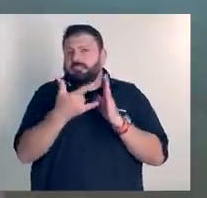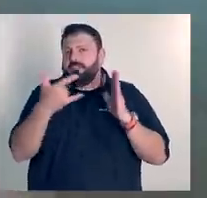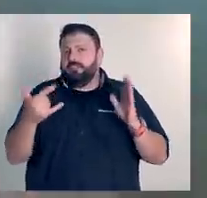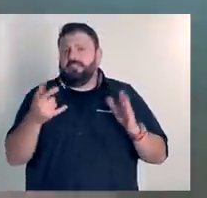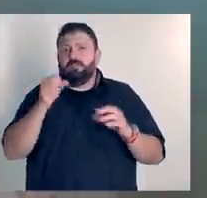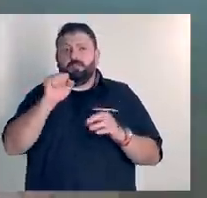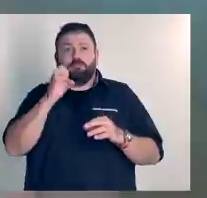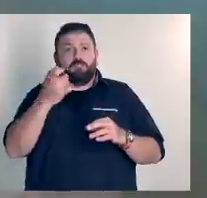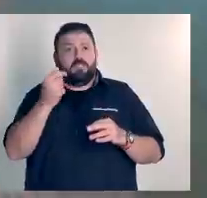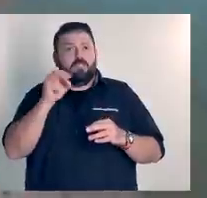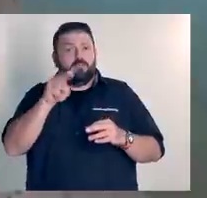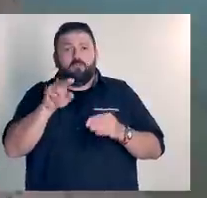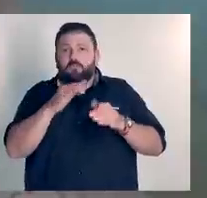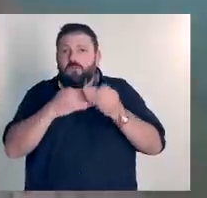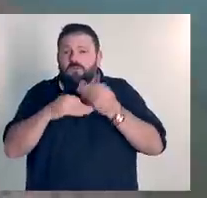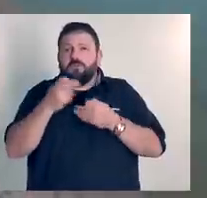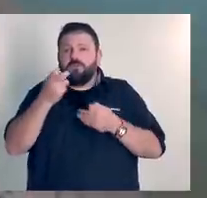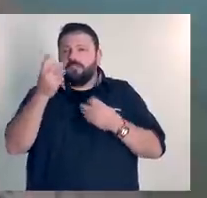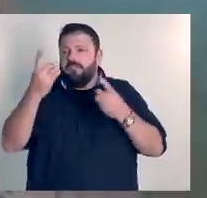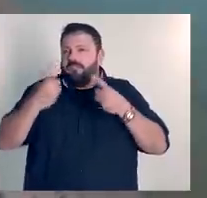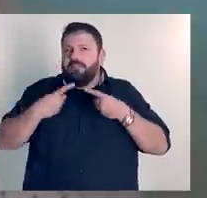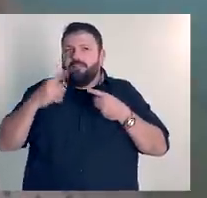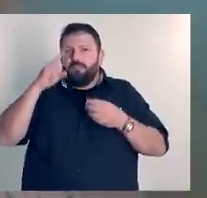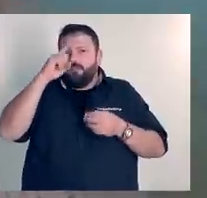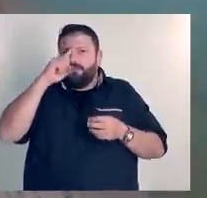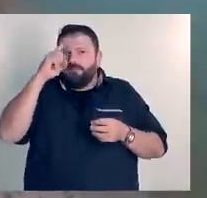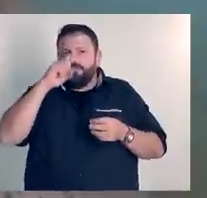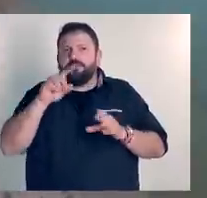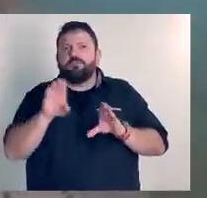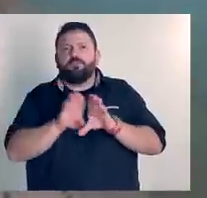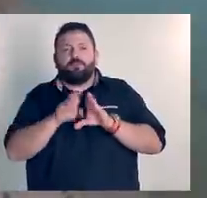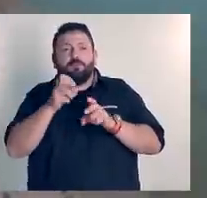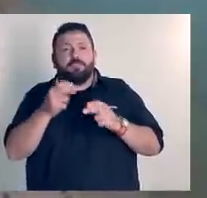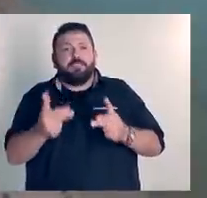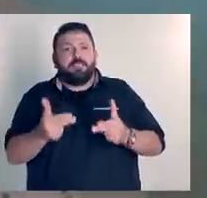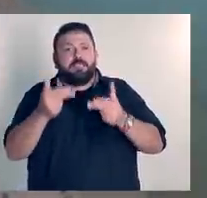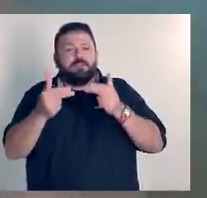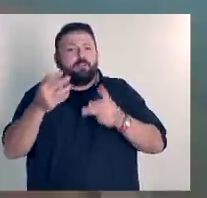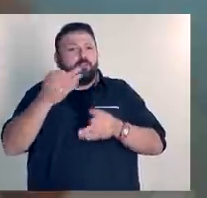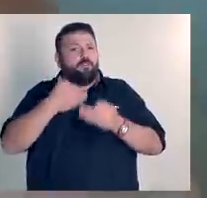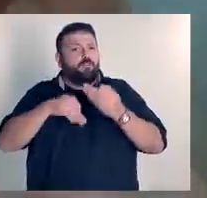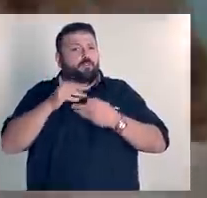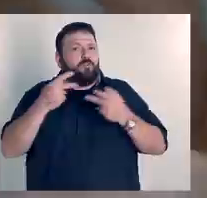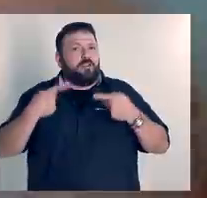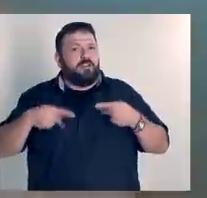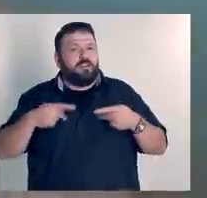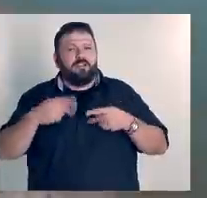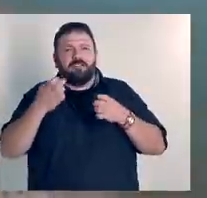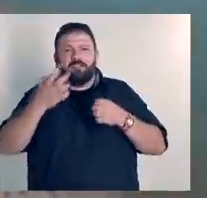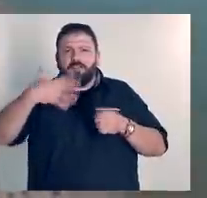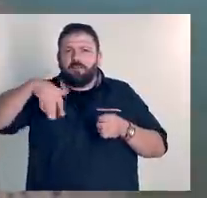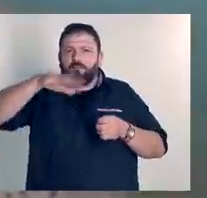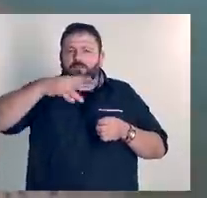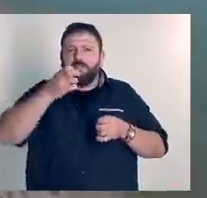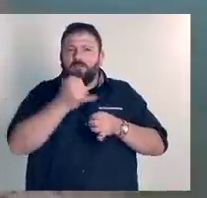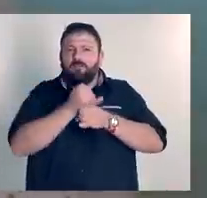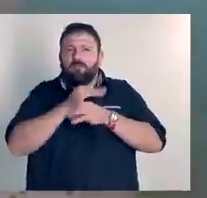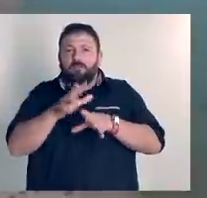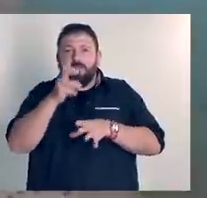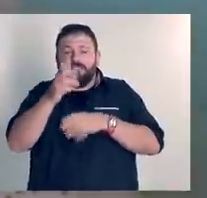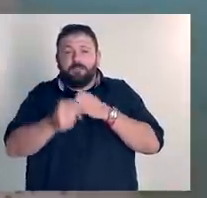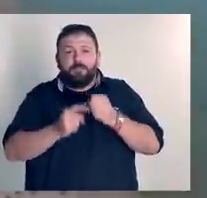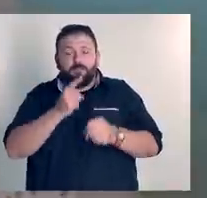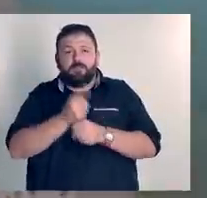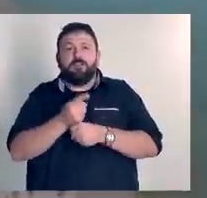Seitú y dándonos todos consejos de negocio para toda esa gente que está buscando esta información y esta oportunidad. Así que,